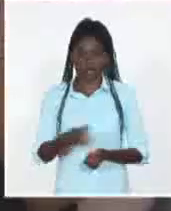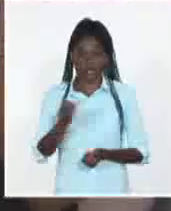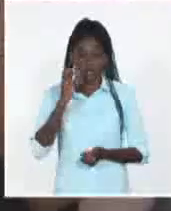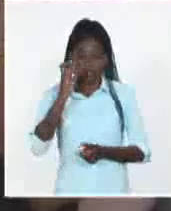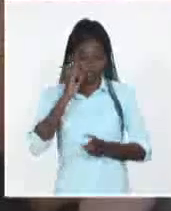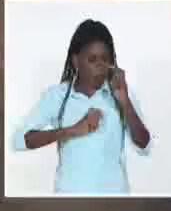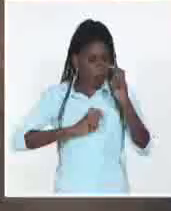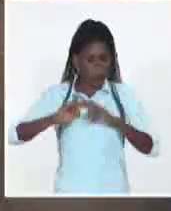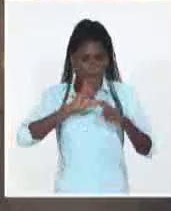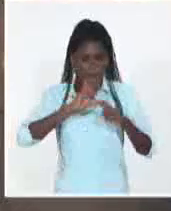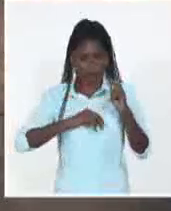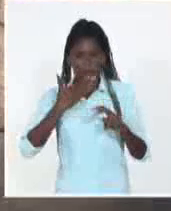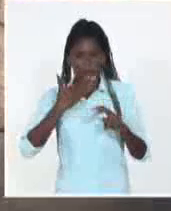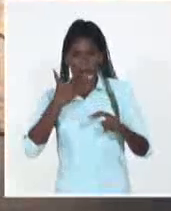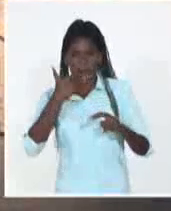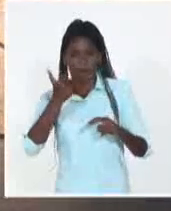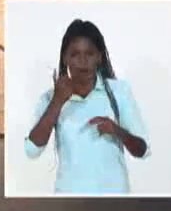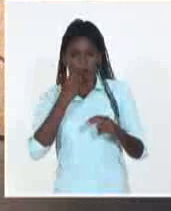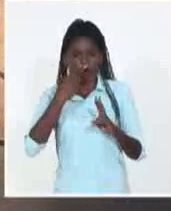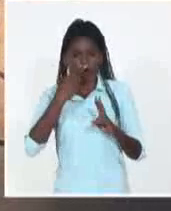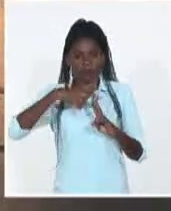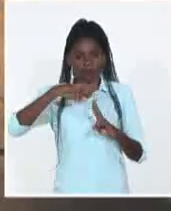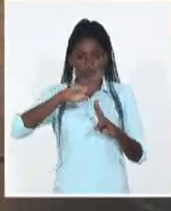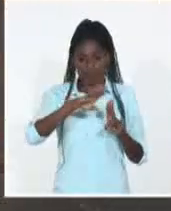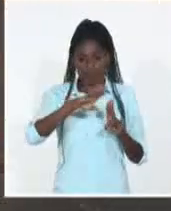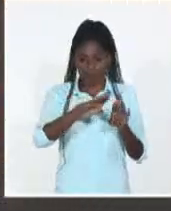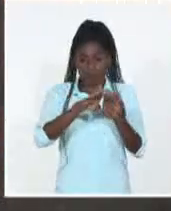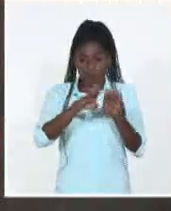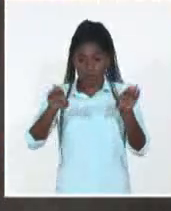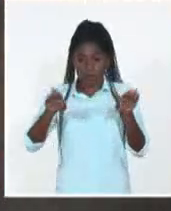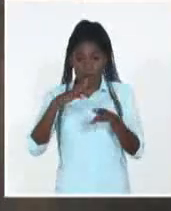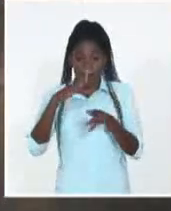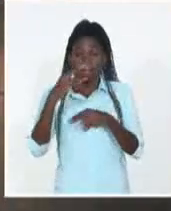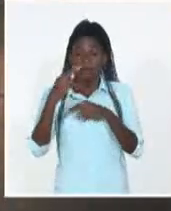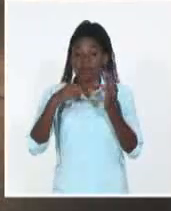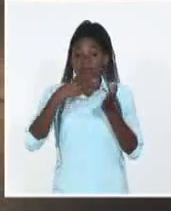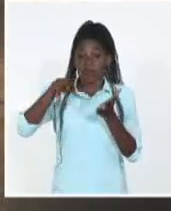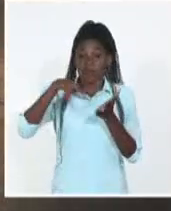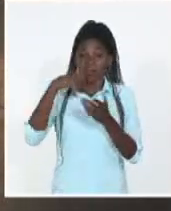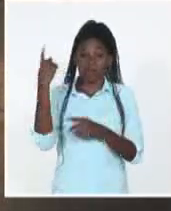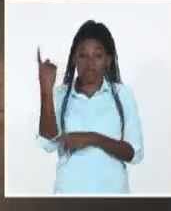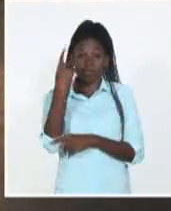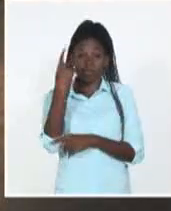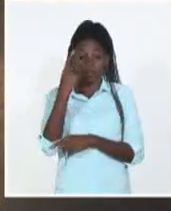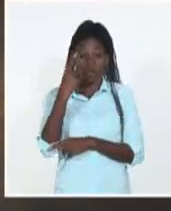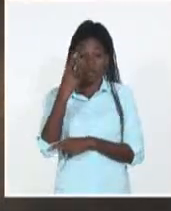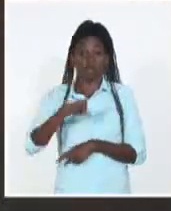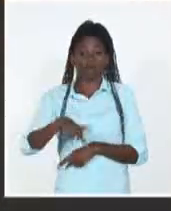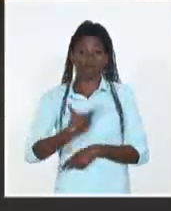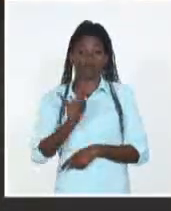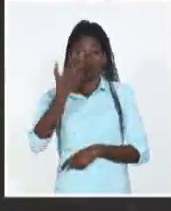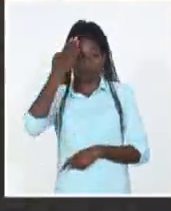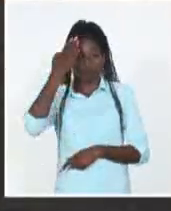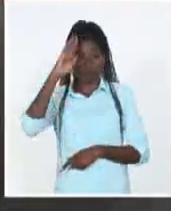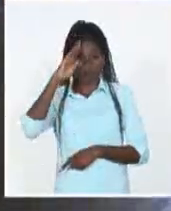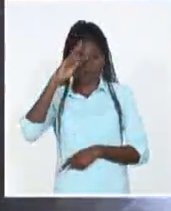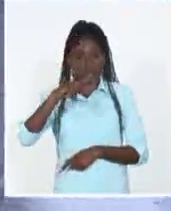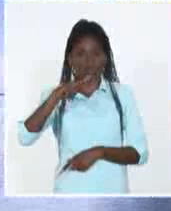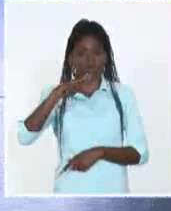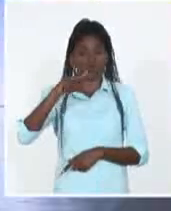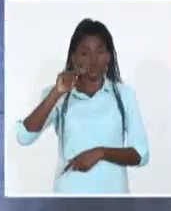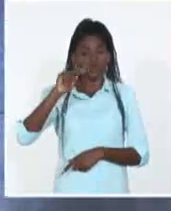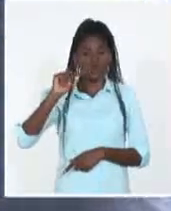para enriquecer su puesta en escena, el Ballet Nacional de Cuba, Patrimonio Cultural de la Nación, exhibirá nuevamente su